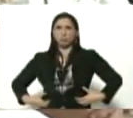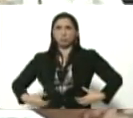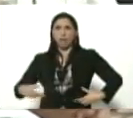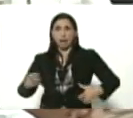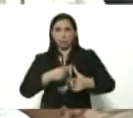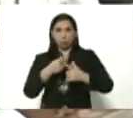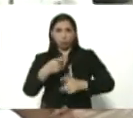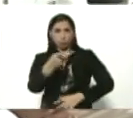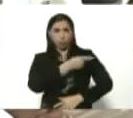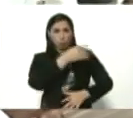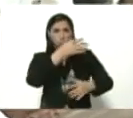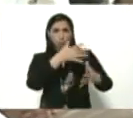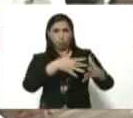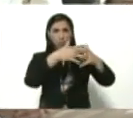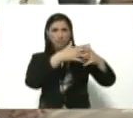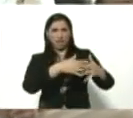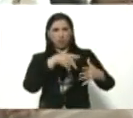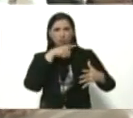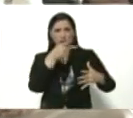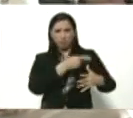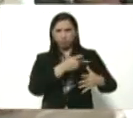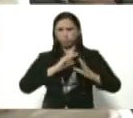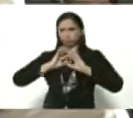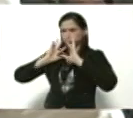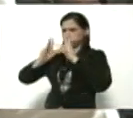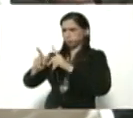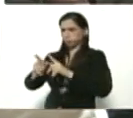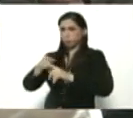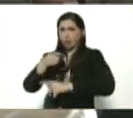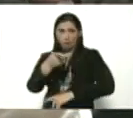están siendo bien tratados,